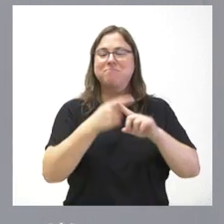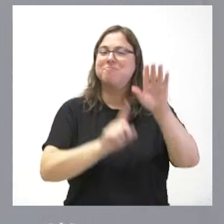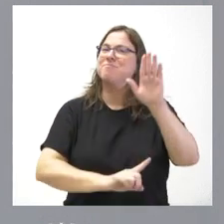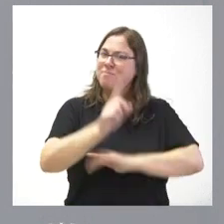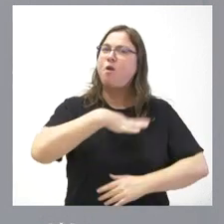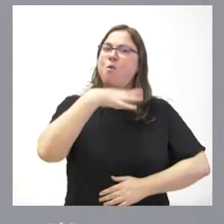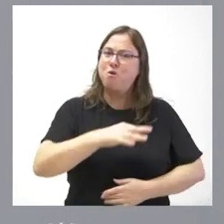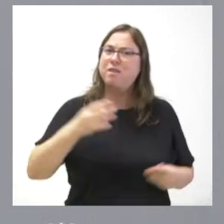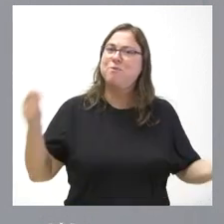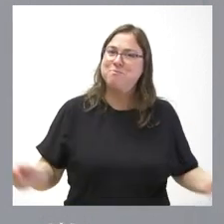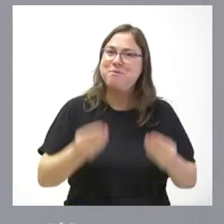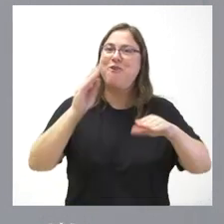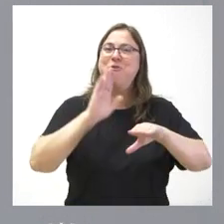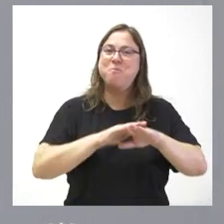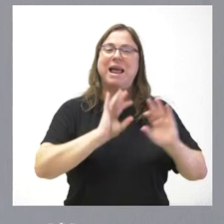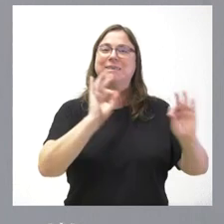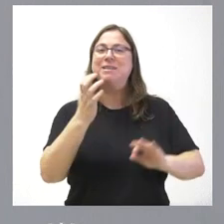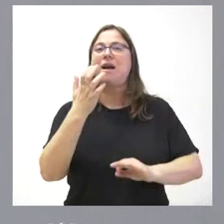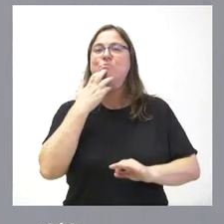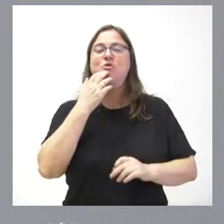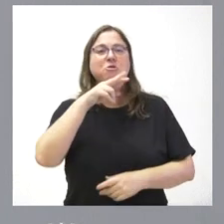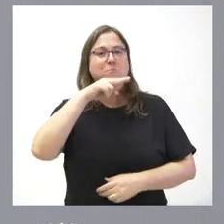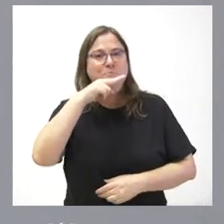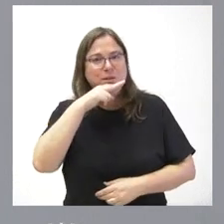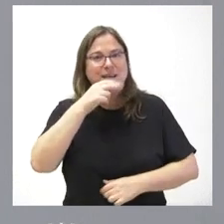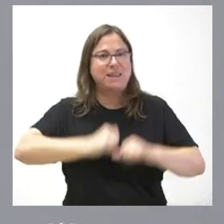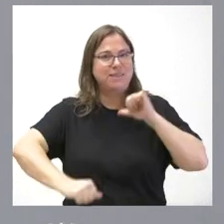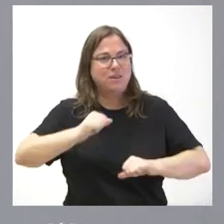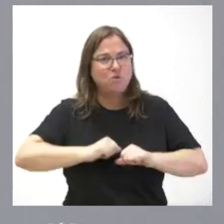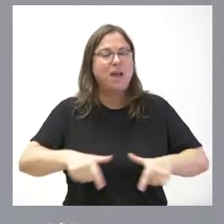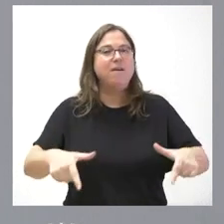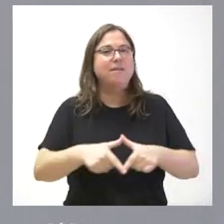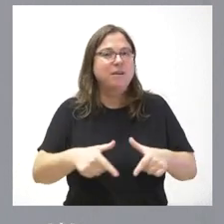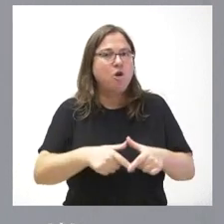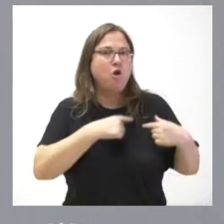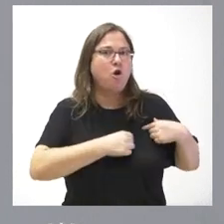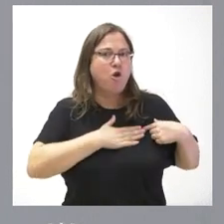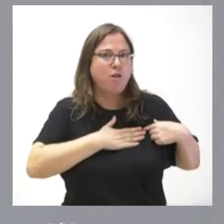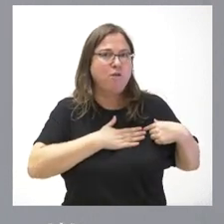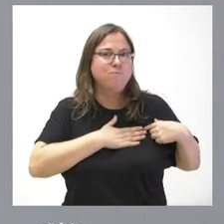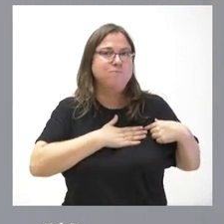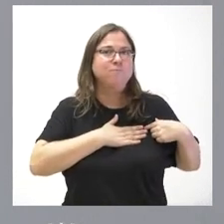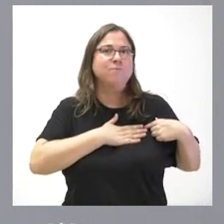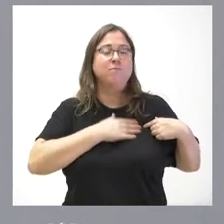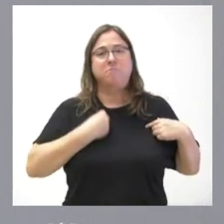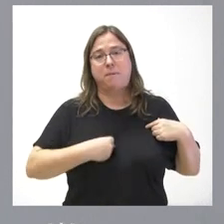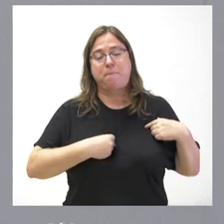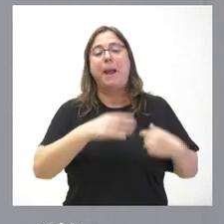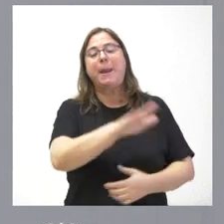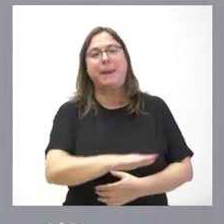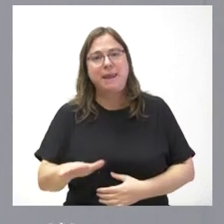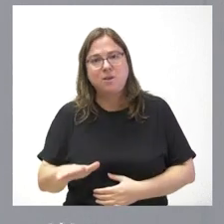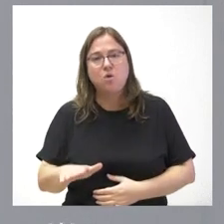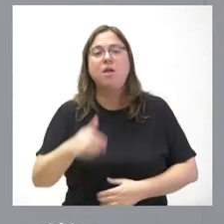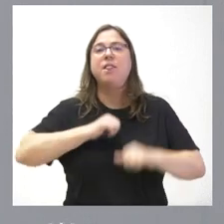más adecuada en algunas especialidades como urología cirugía general ginecología torácica eh pediátrica